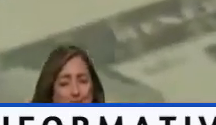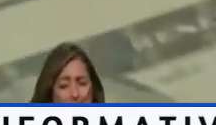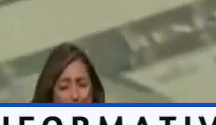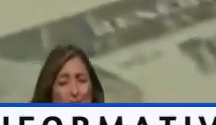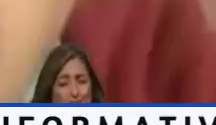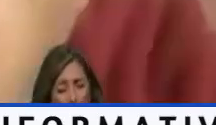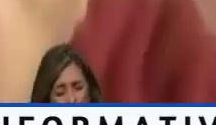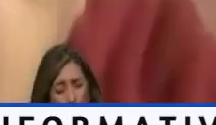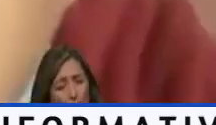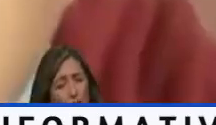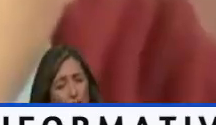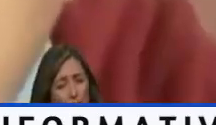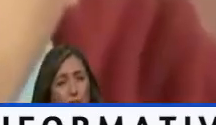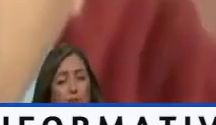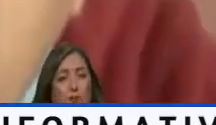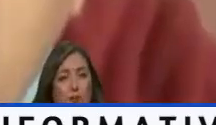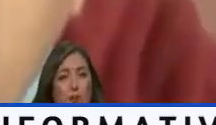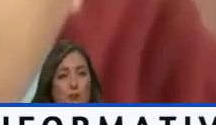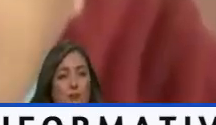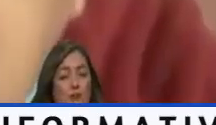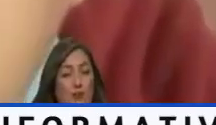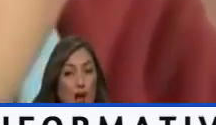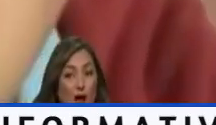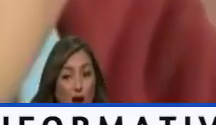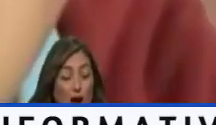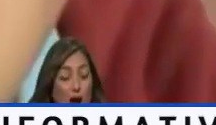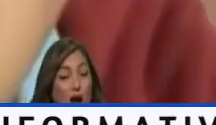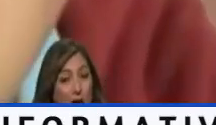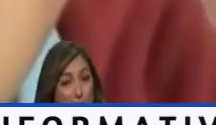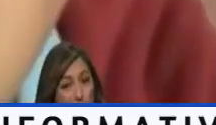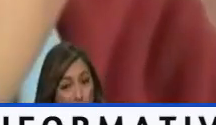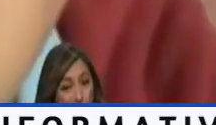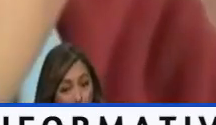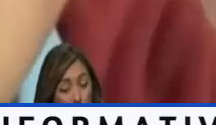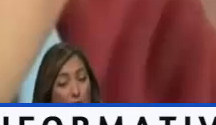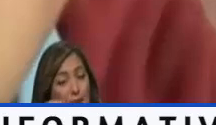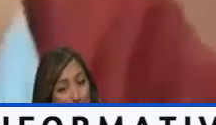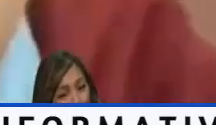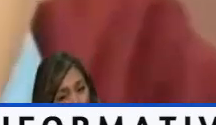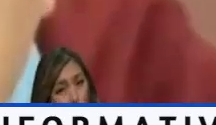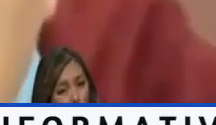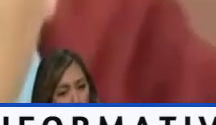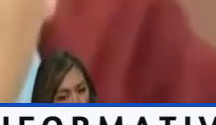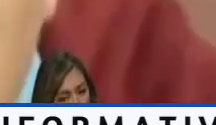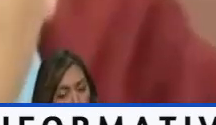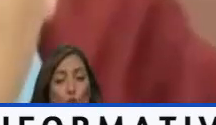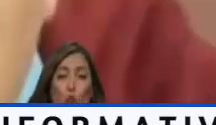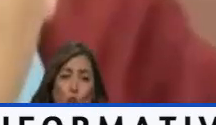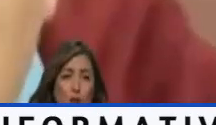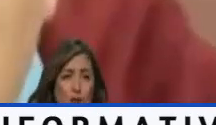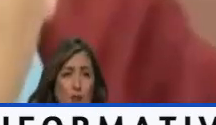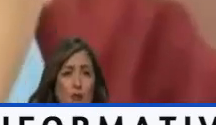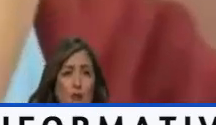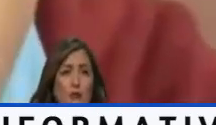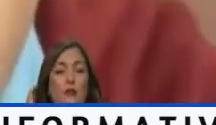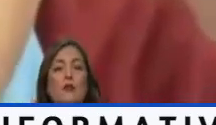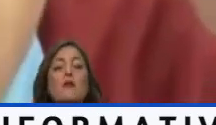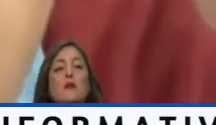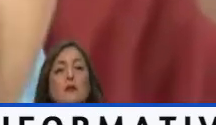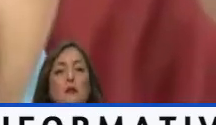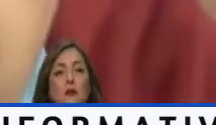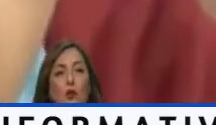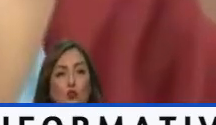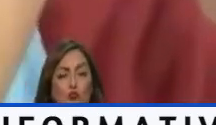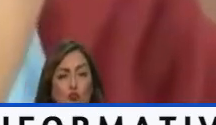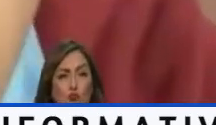económica. Más aún cuando hay vehículos de la institución que están dañados y que se podrían reparar y se dividirían muy bien para